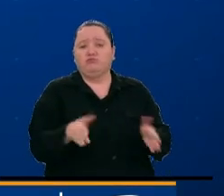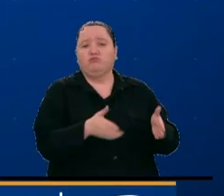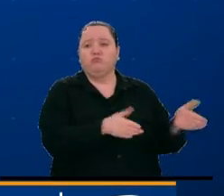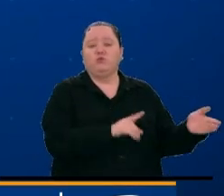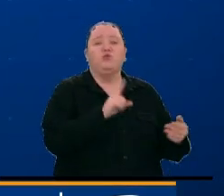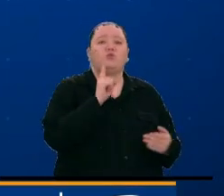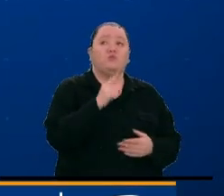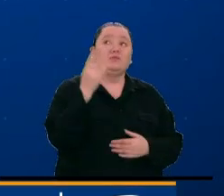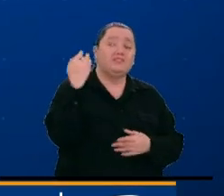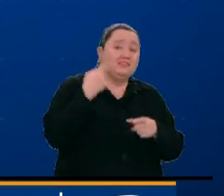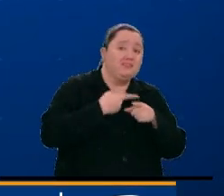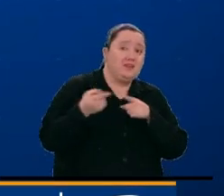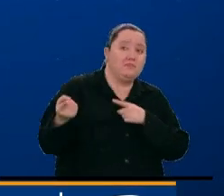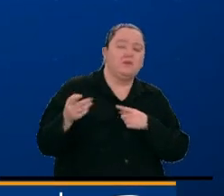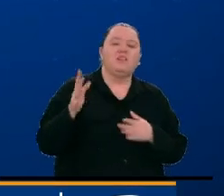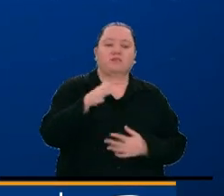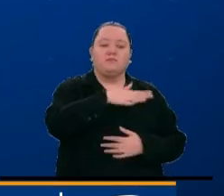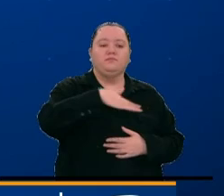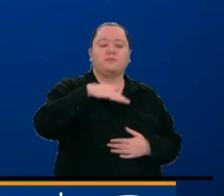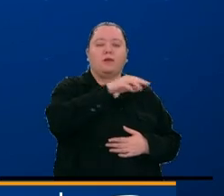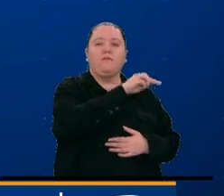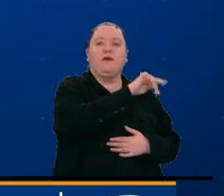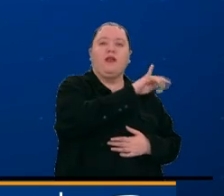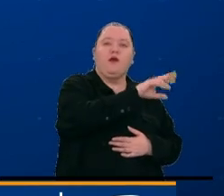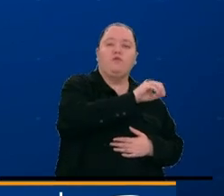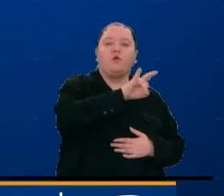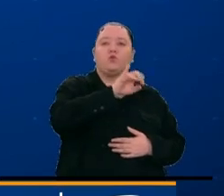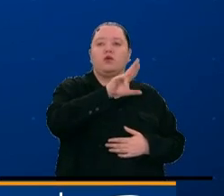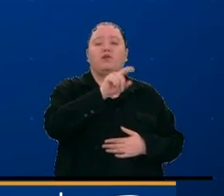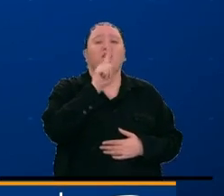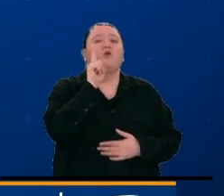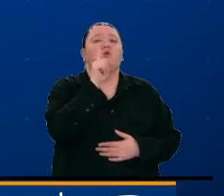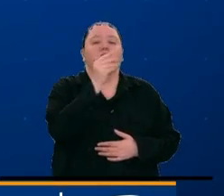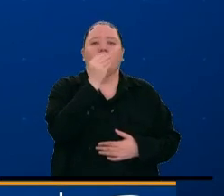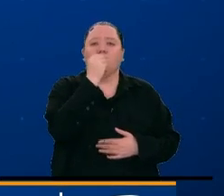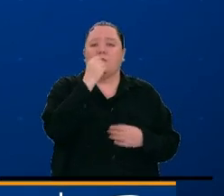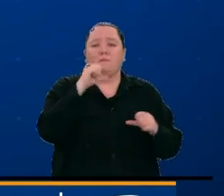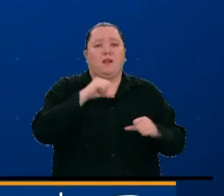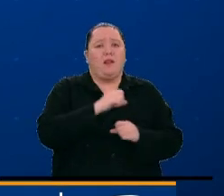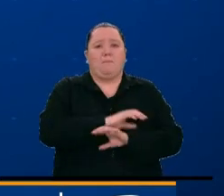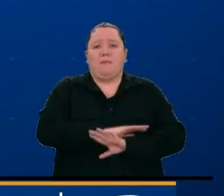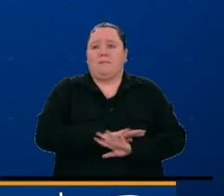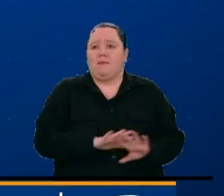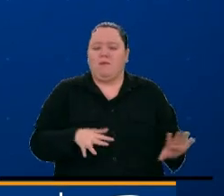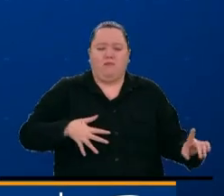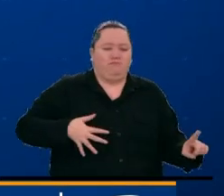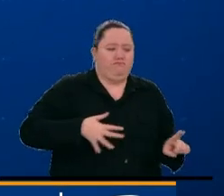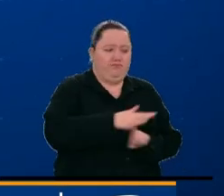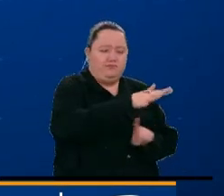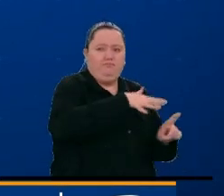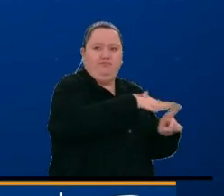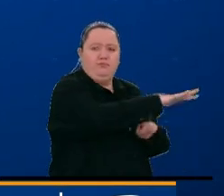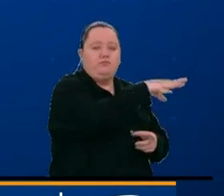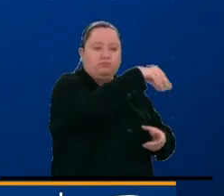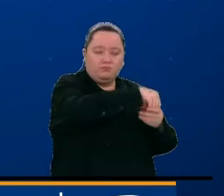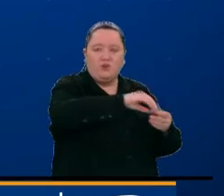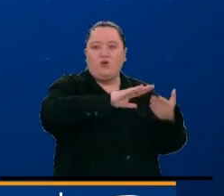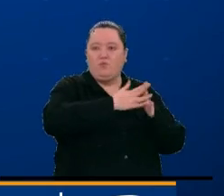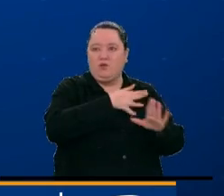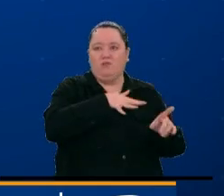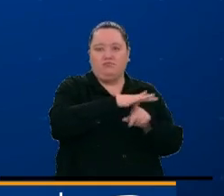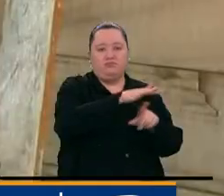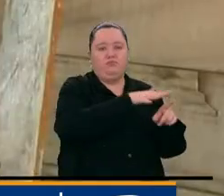la última semana en Manaure y Uribia a causa de la desnutrición que sigue atacándolos sin tregua al interior de sus